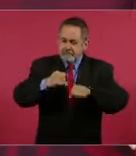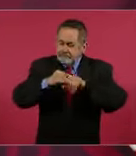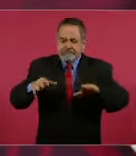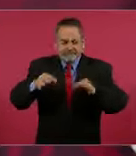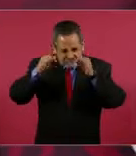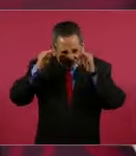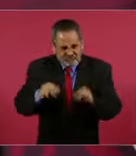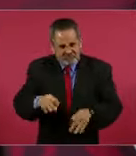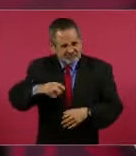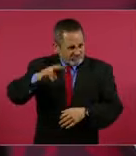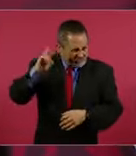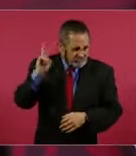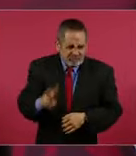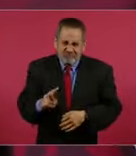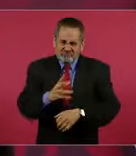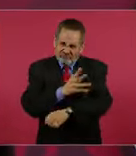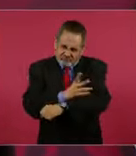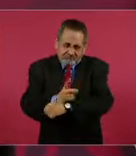Indispensable,